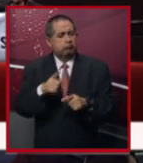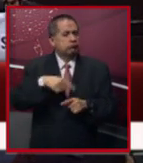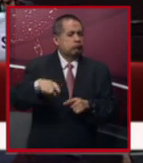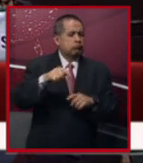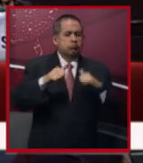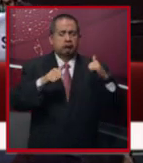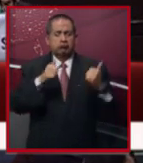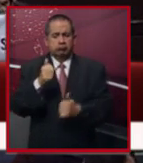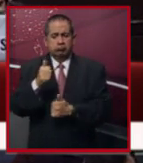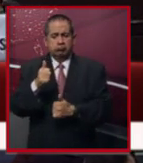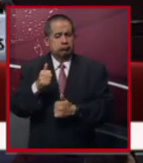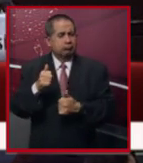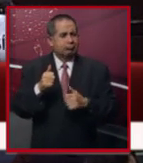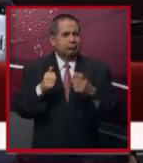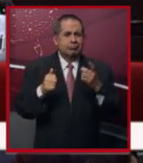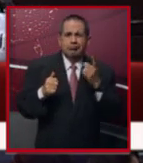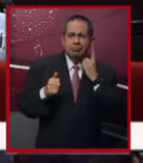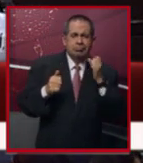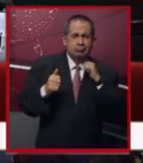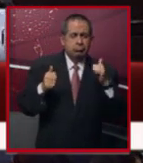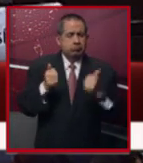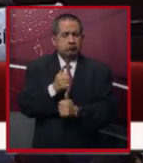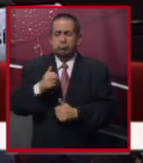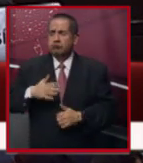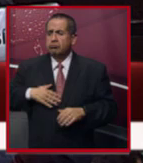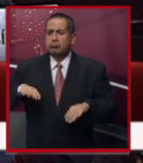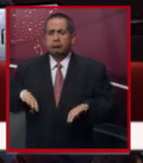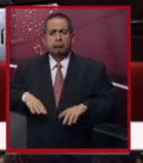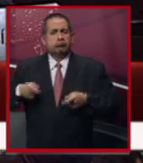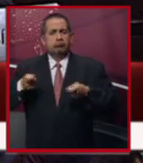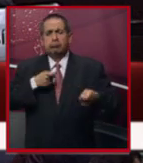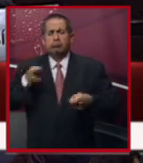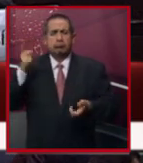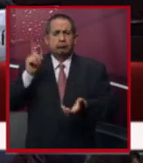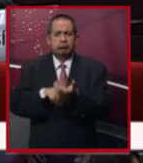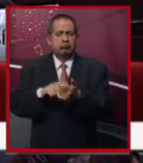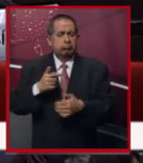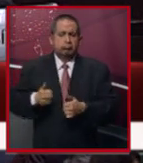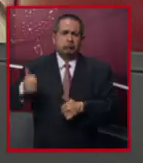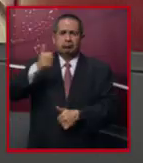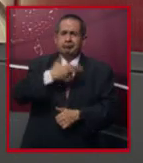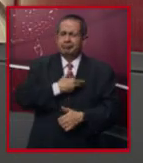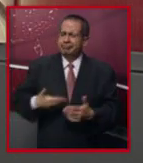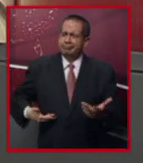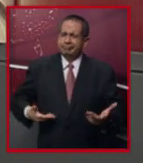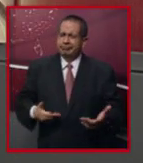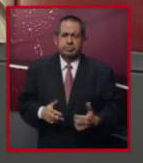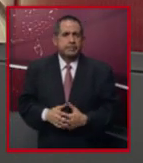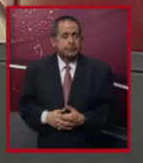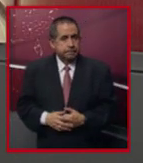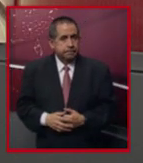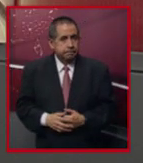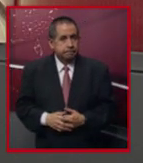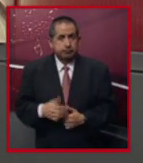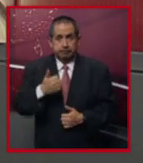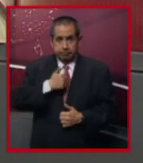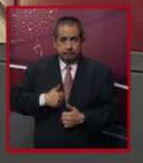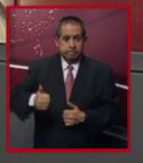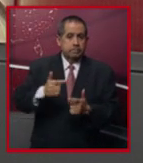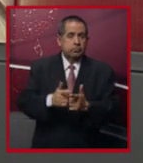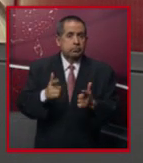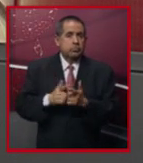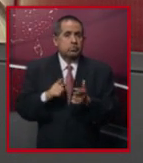Poder Legislativo al interés particular del Poder Ejecutivo. Al expresar el posicionamiento del